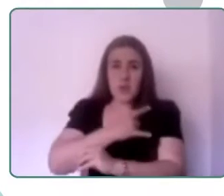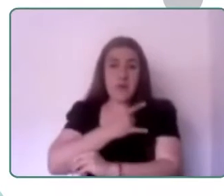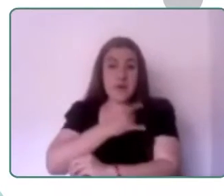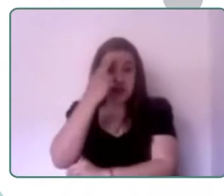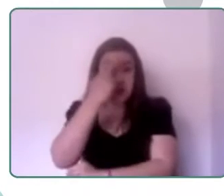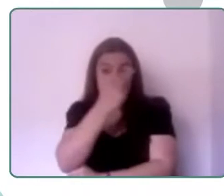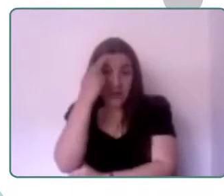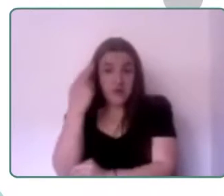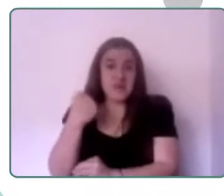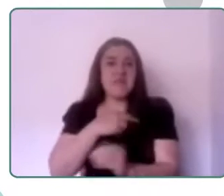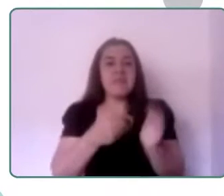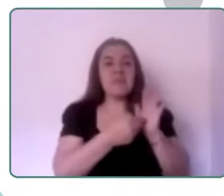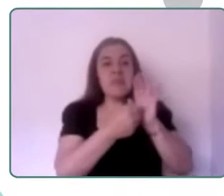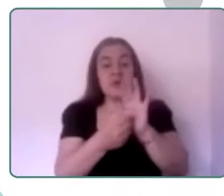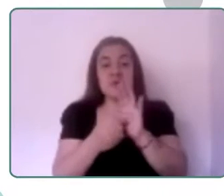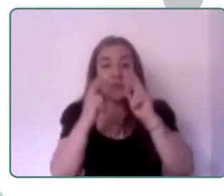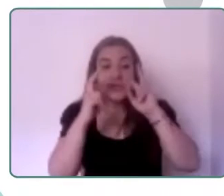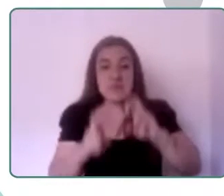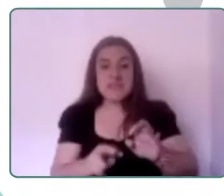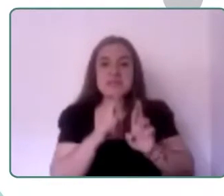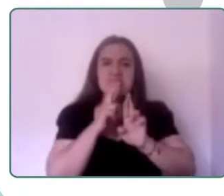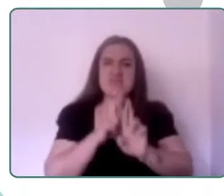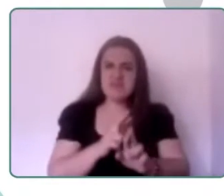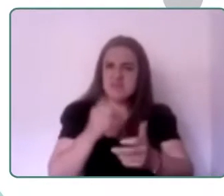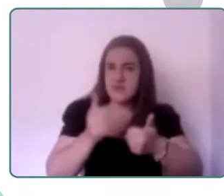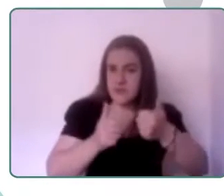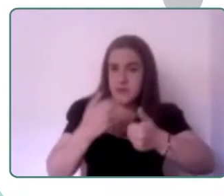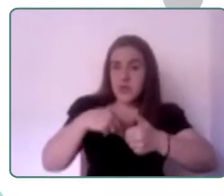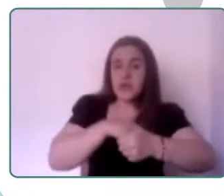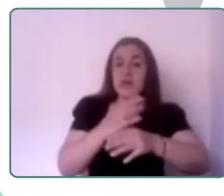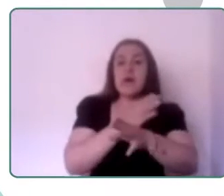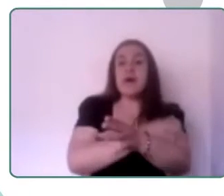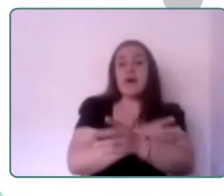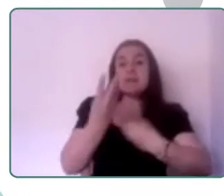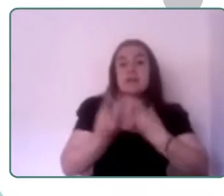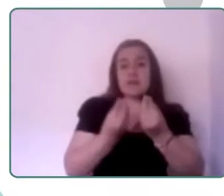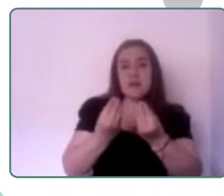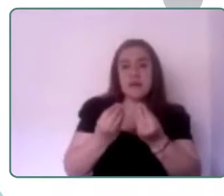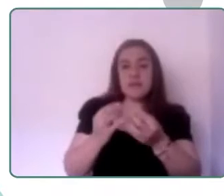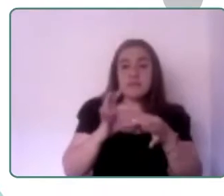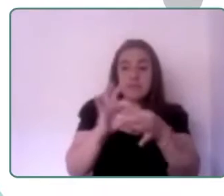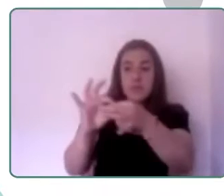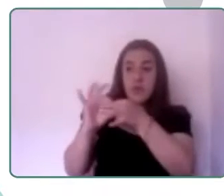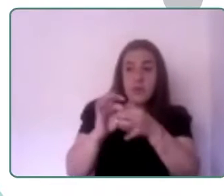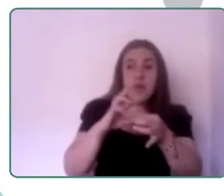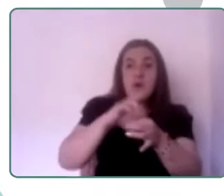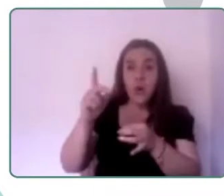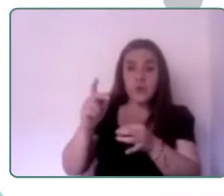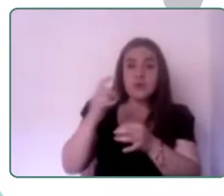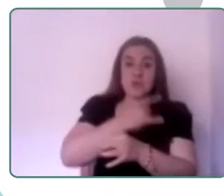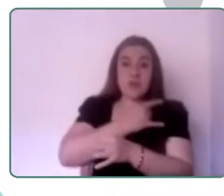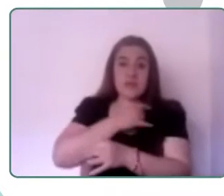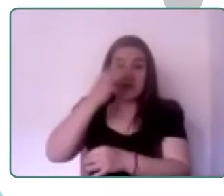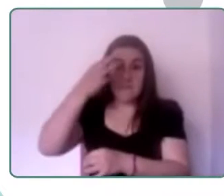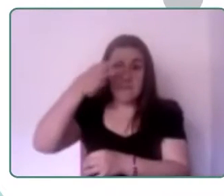resultados de una investigación que hemos realizado en asocio con otras universidades mexicanas.